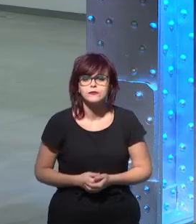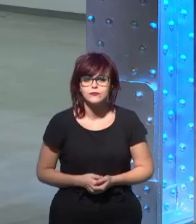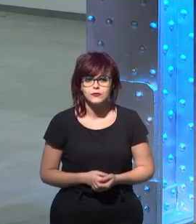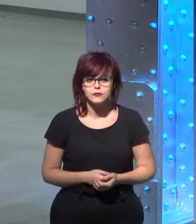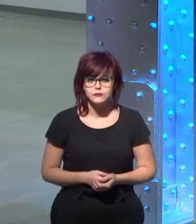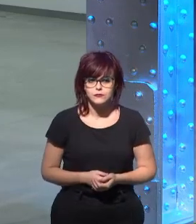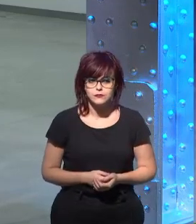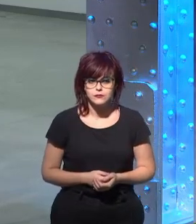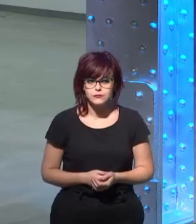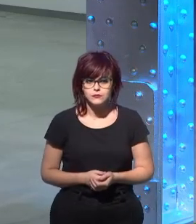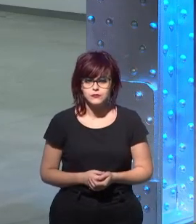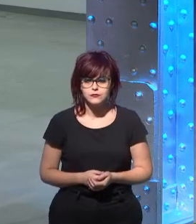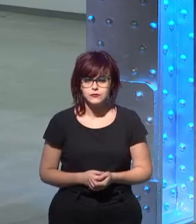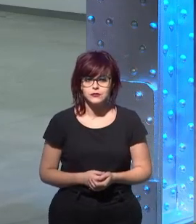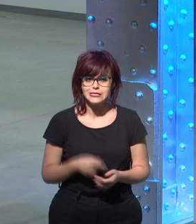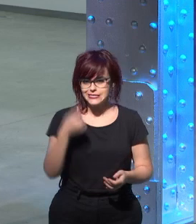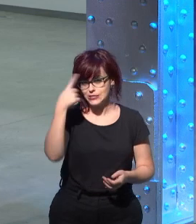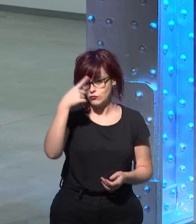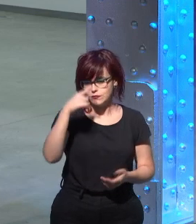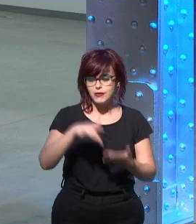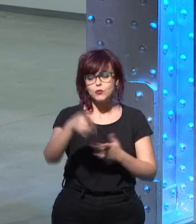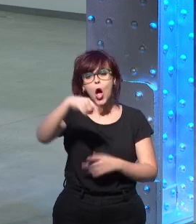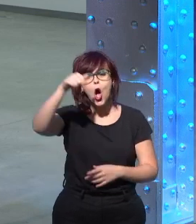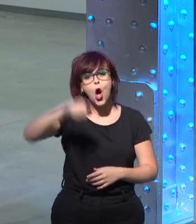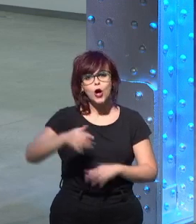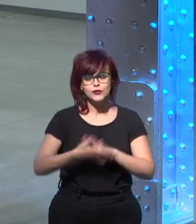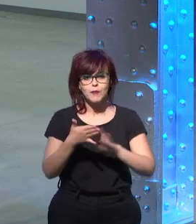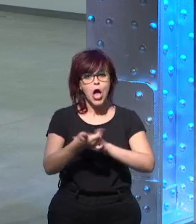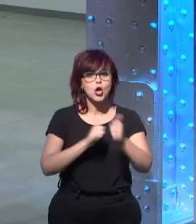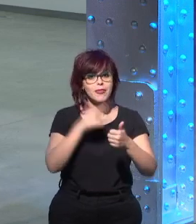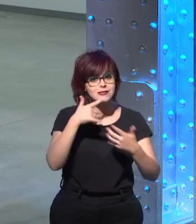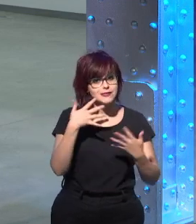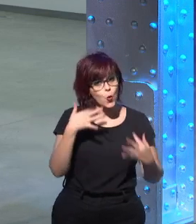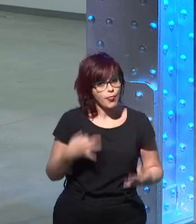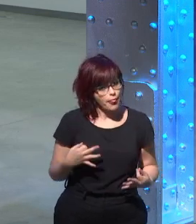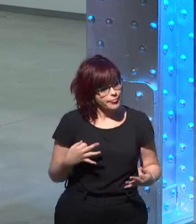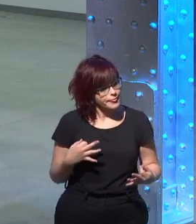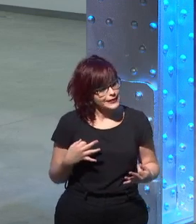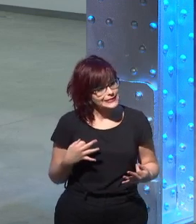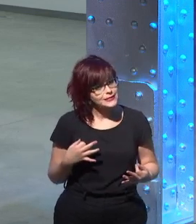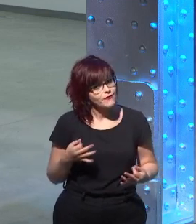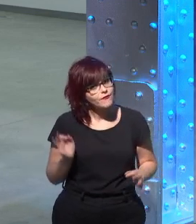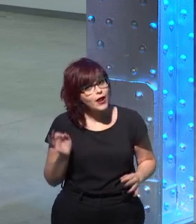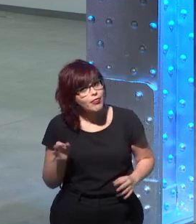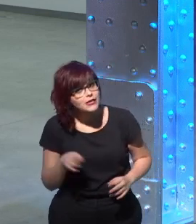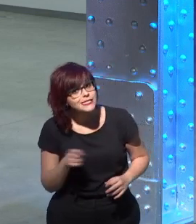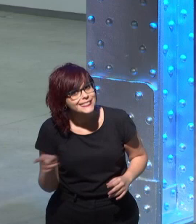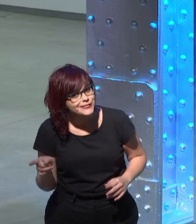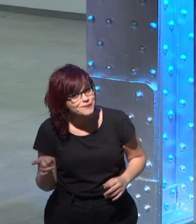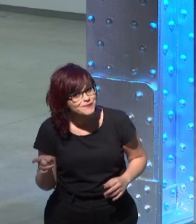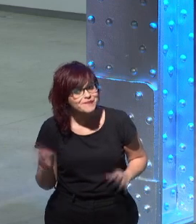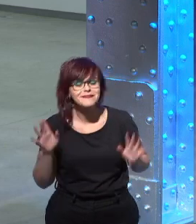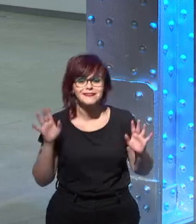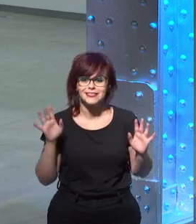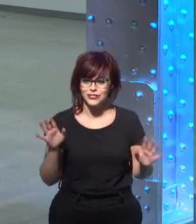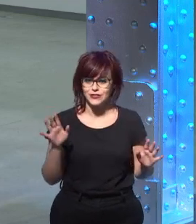Esto lo he puesto sabiendo que todos hoy hemos hecho nuestra copia de seguridad, ¿verdad?